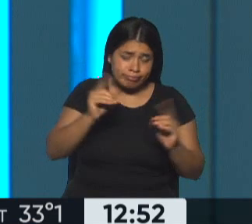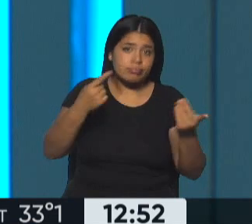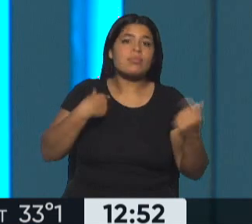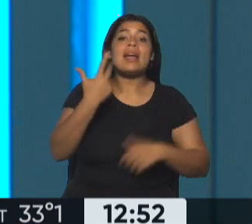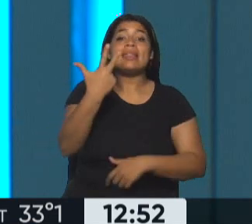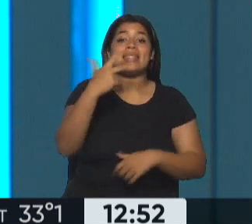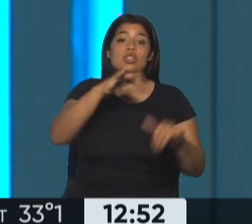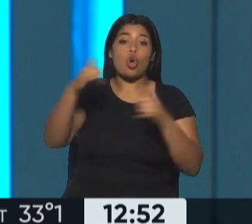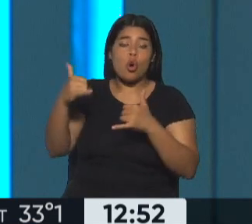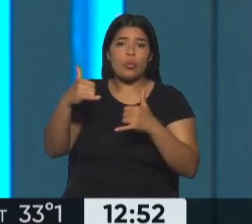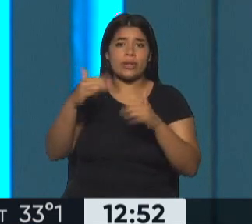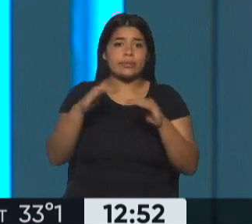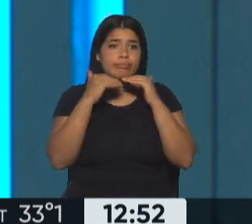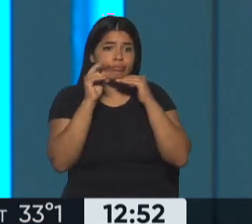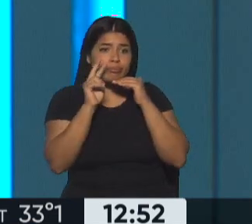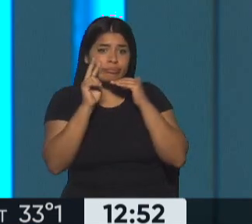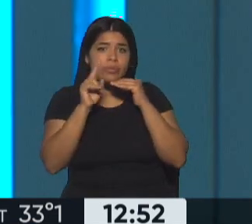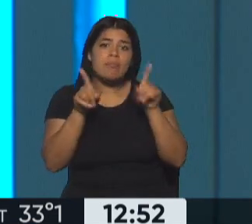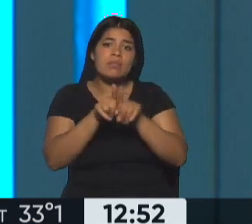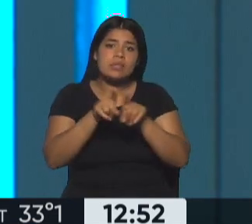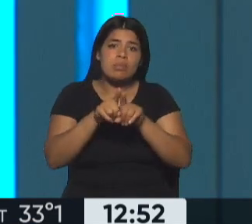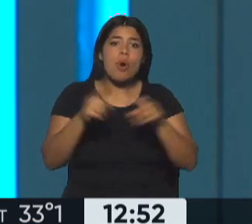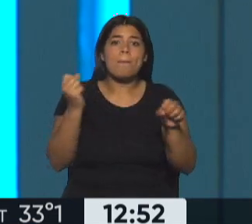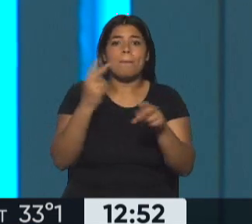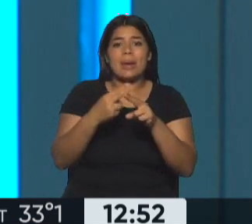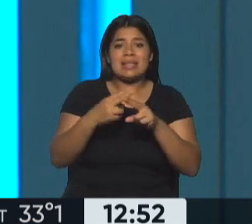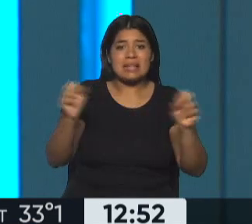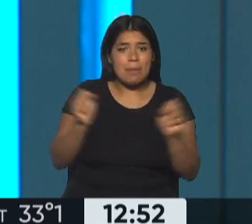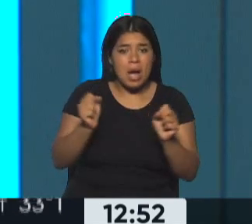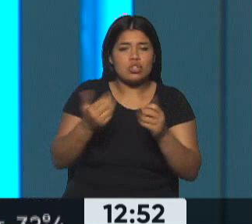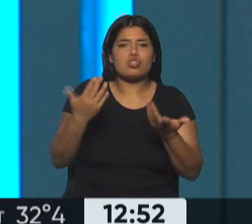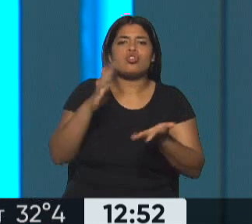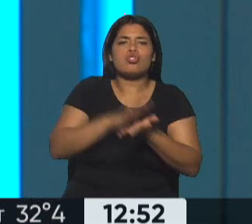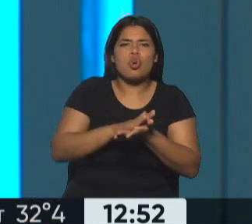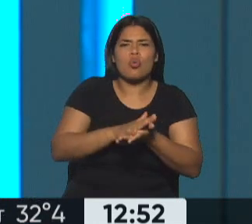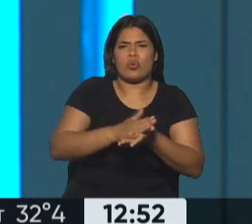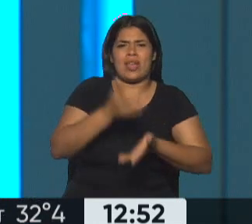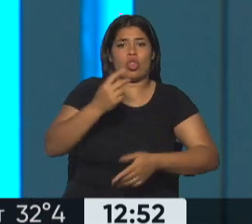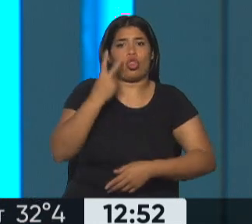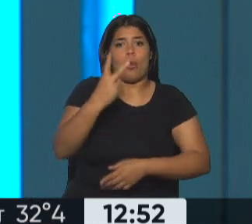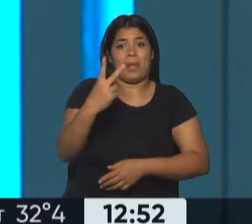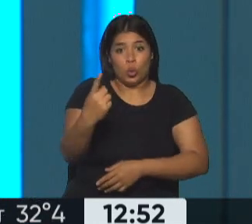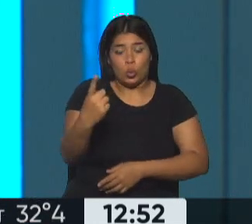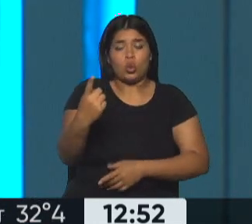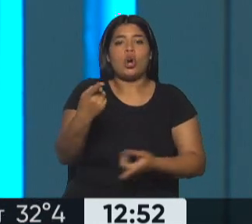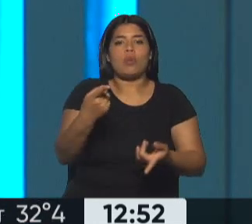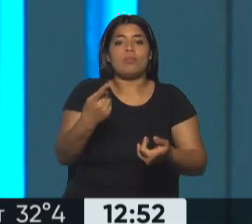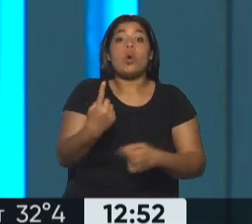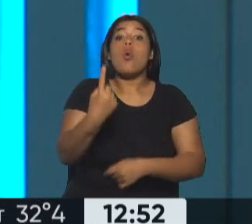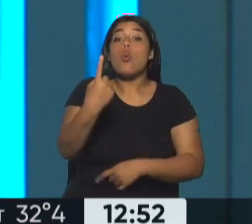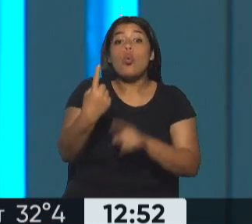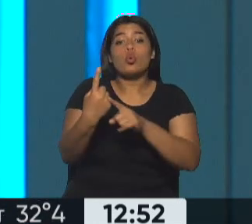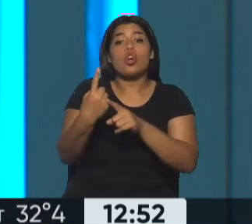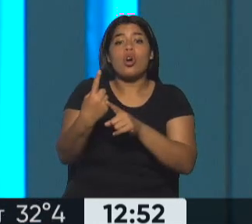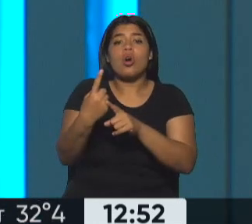viendo lo que sucedía en plaza de mayo en capital federal respecto a lo que fue la represión del año 2001 y uno de ellos se tiene a